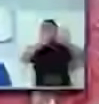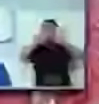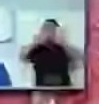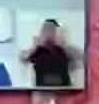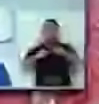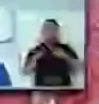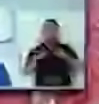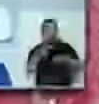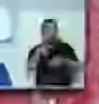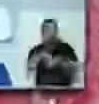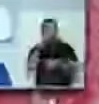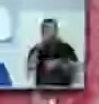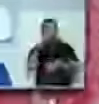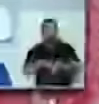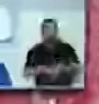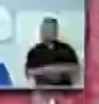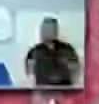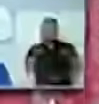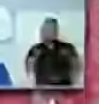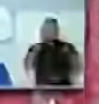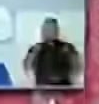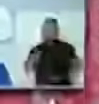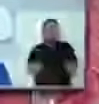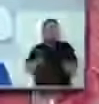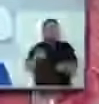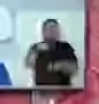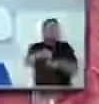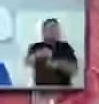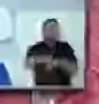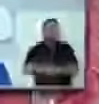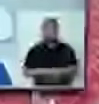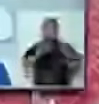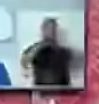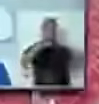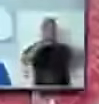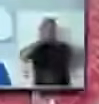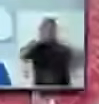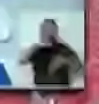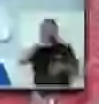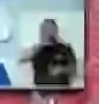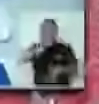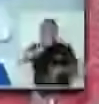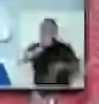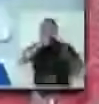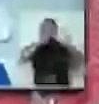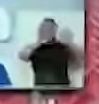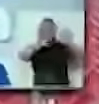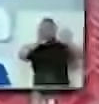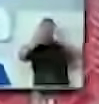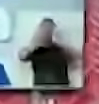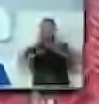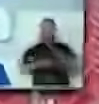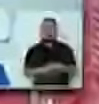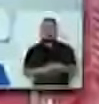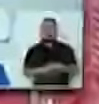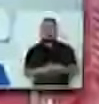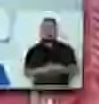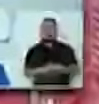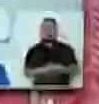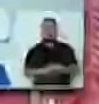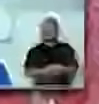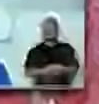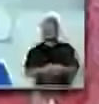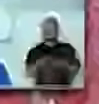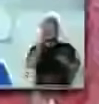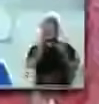del señor Pedro Castillo. El juez tiene la posibilidad de otorgar inmediatamente el amparo, pero también puede